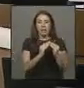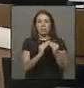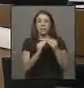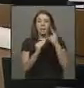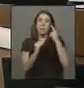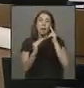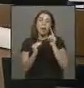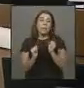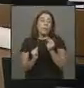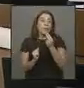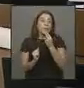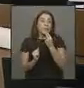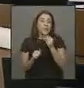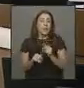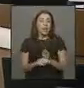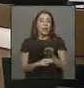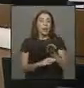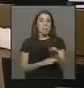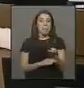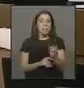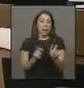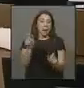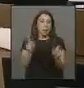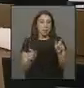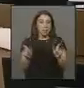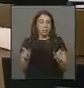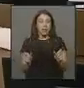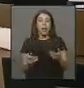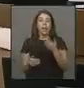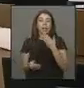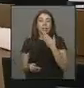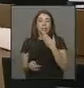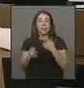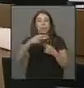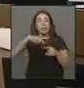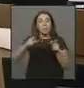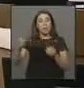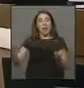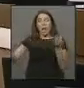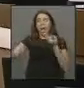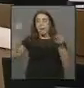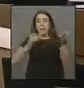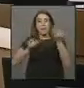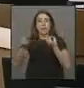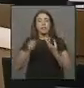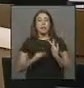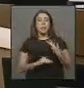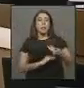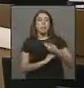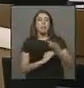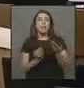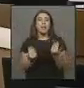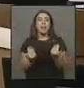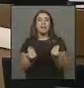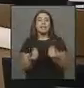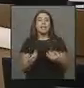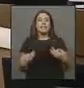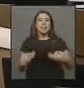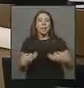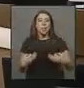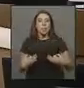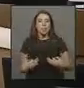para vivir que hoy día está solicitando la gente, hoy día también ellos me están pidiendo que necesitan